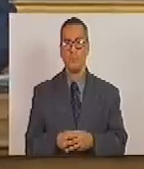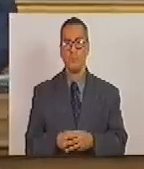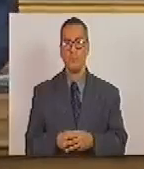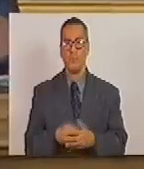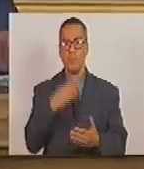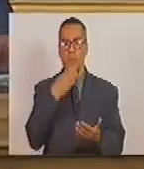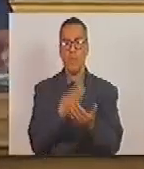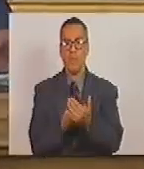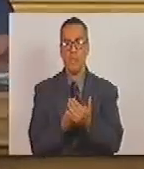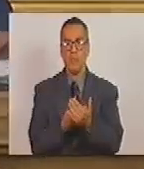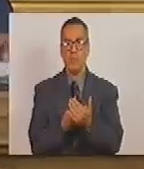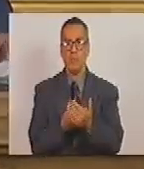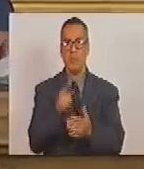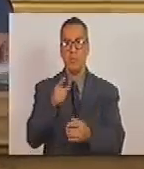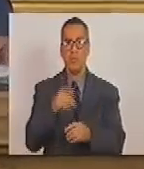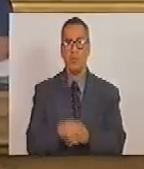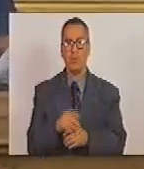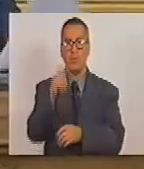Muchas gracias,